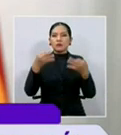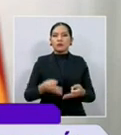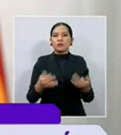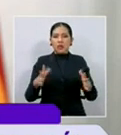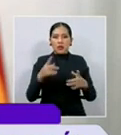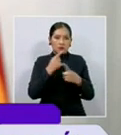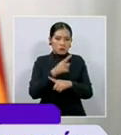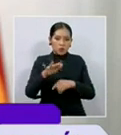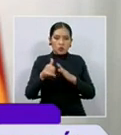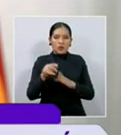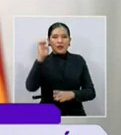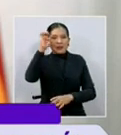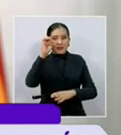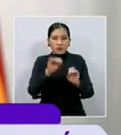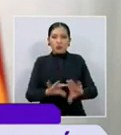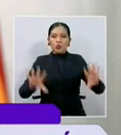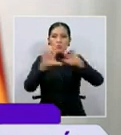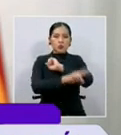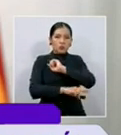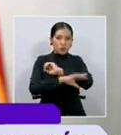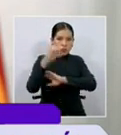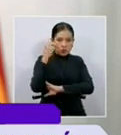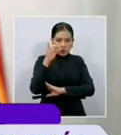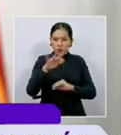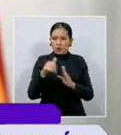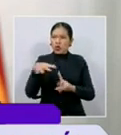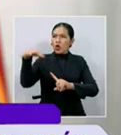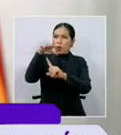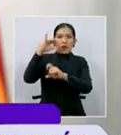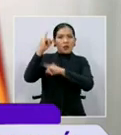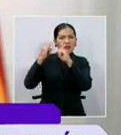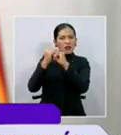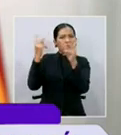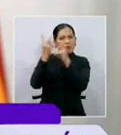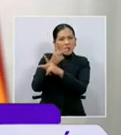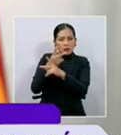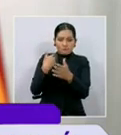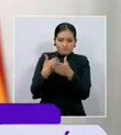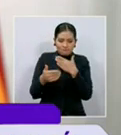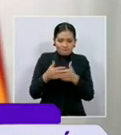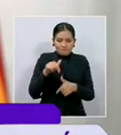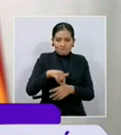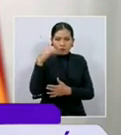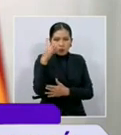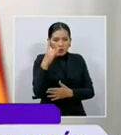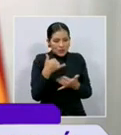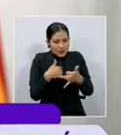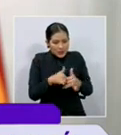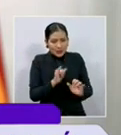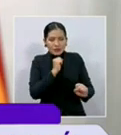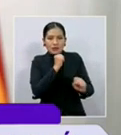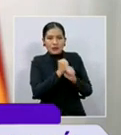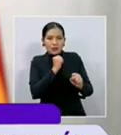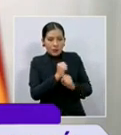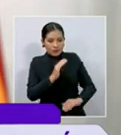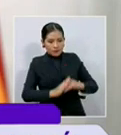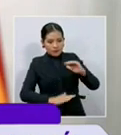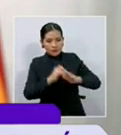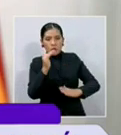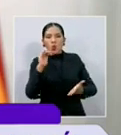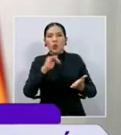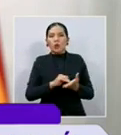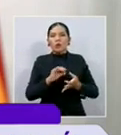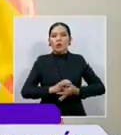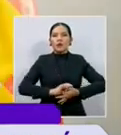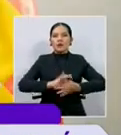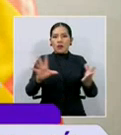Estado Plurinacional de Bolivia, en medio de un contexto internacional adverso, está reconstruyendo y reactivando